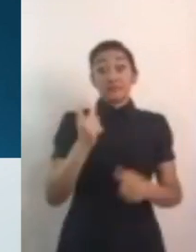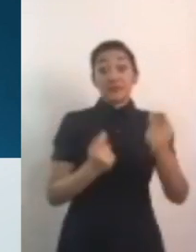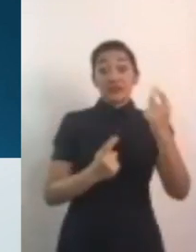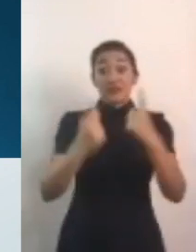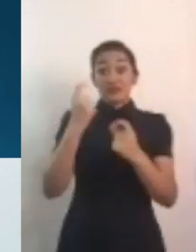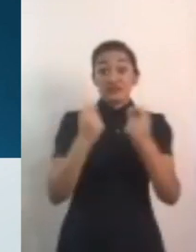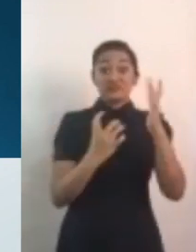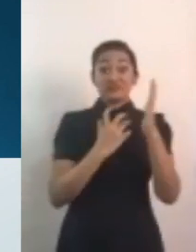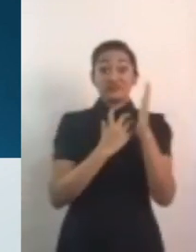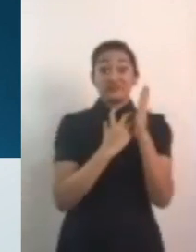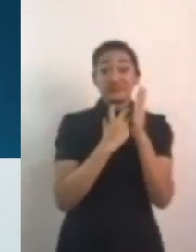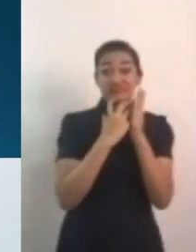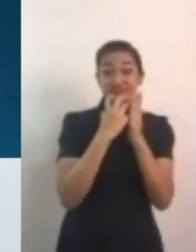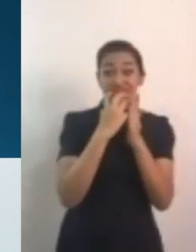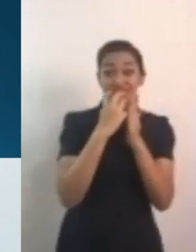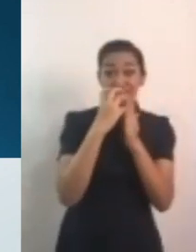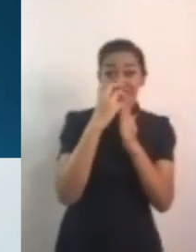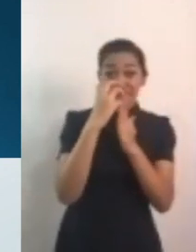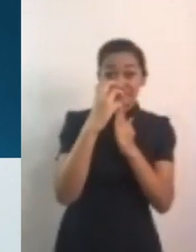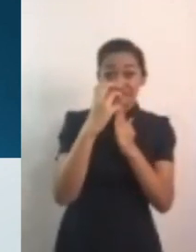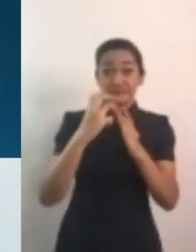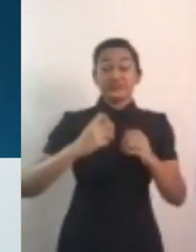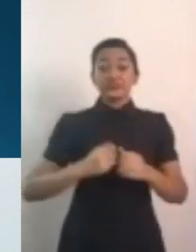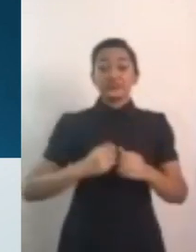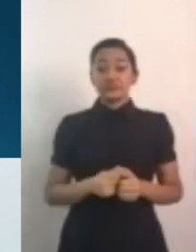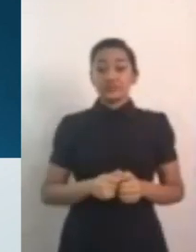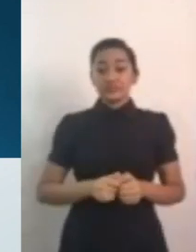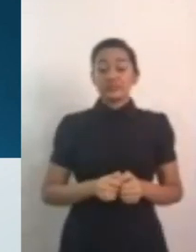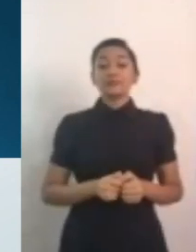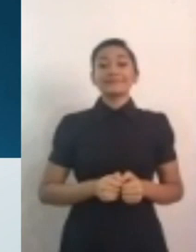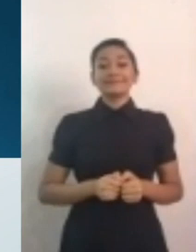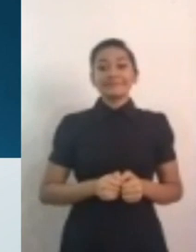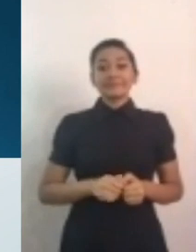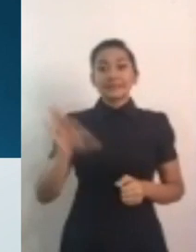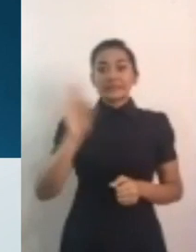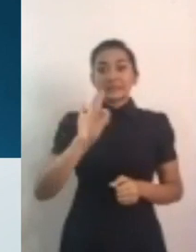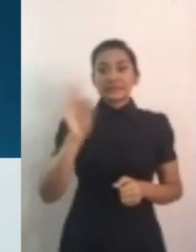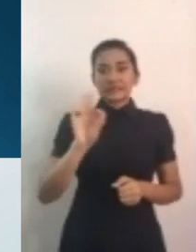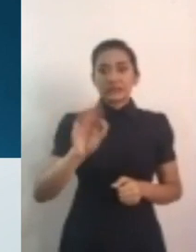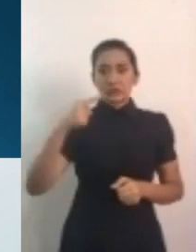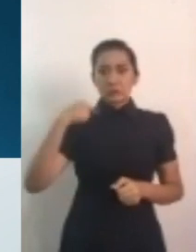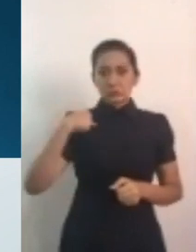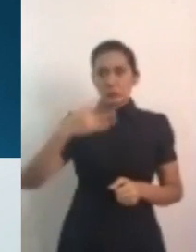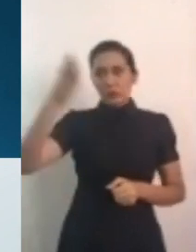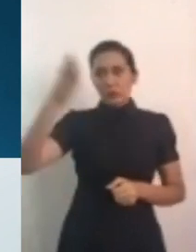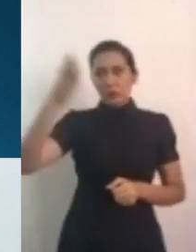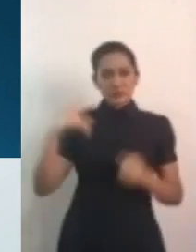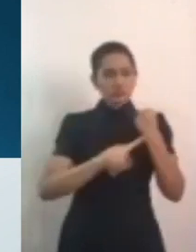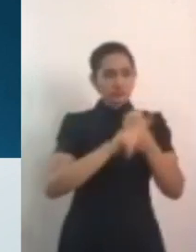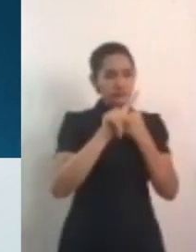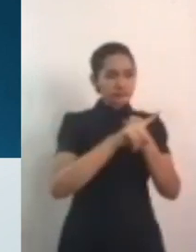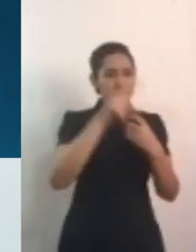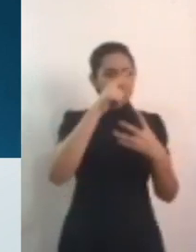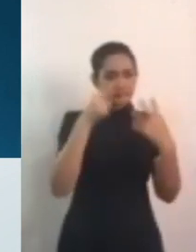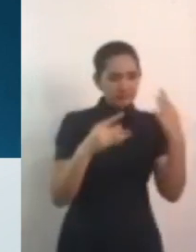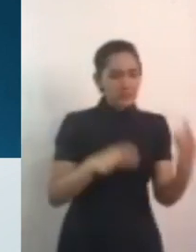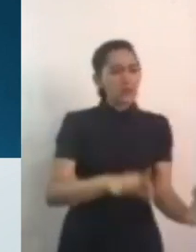extremos destacan estos 5. La falta de reacción ante situaciones que normalmente